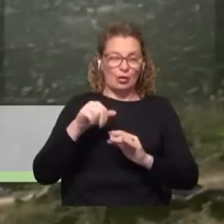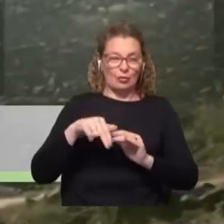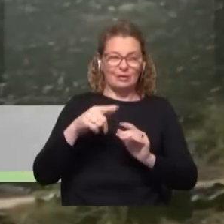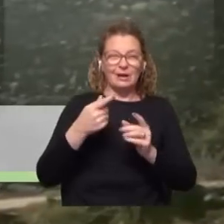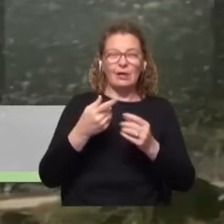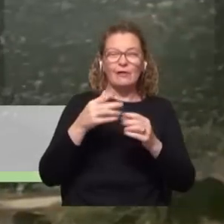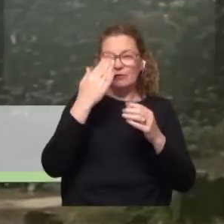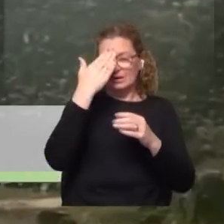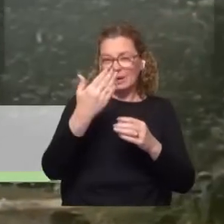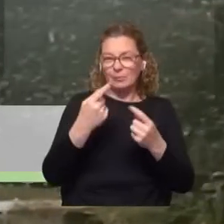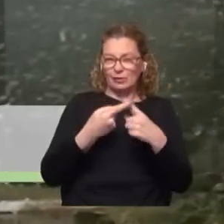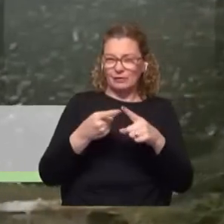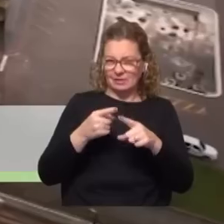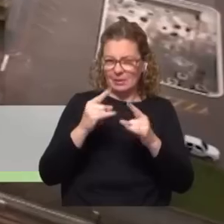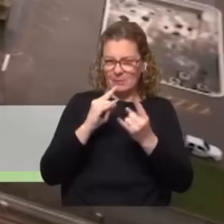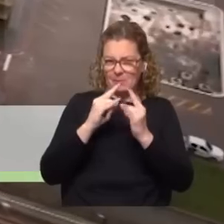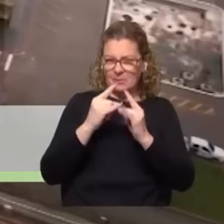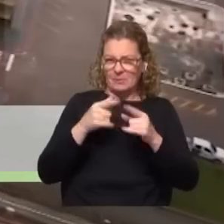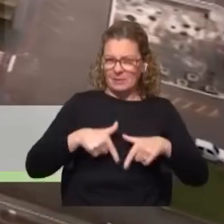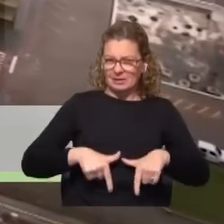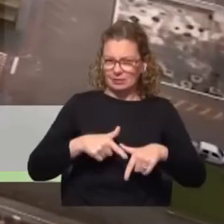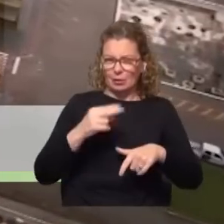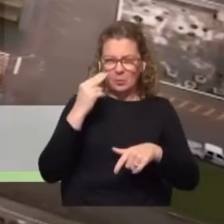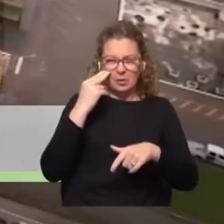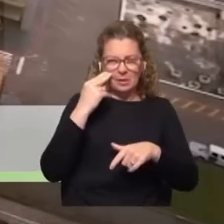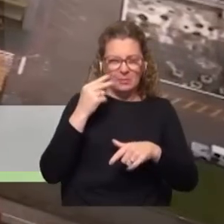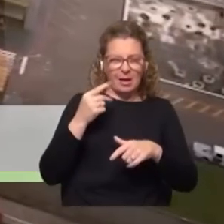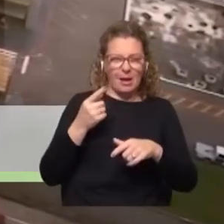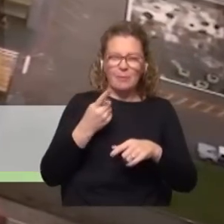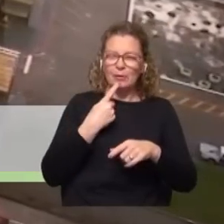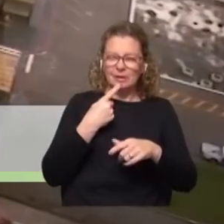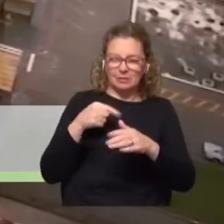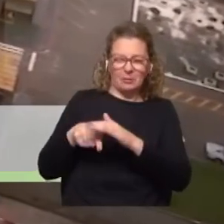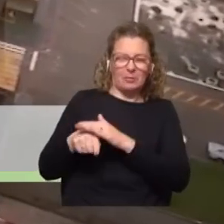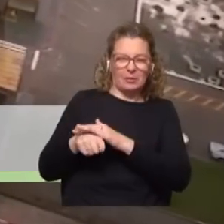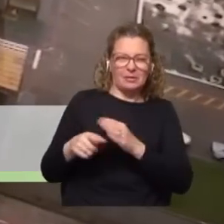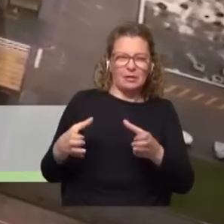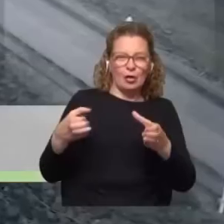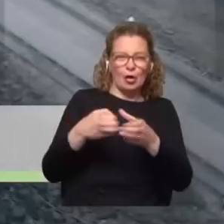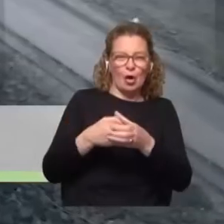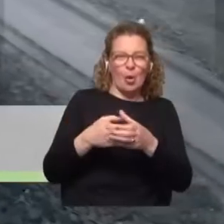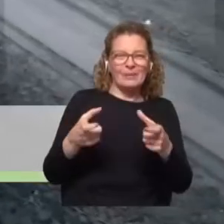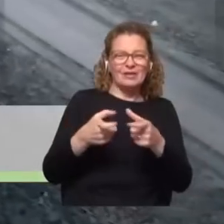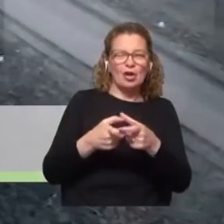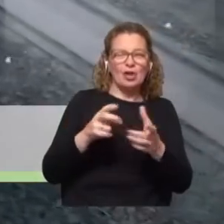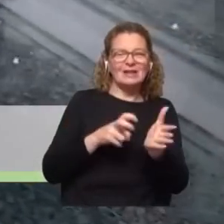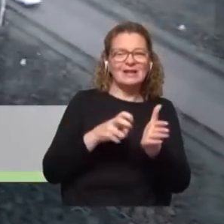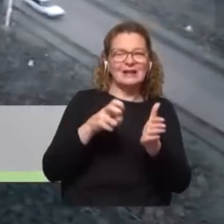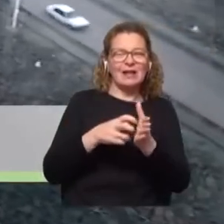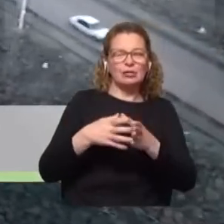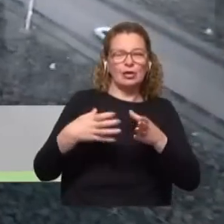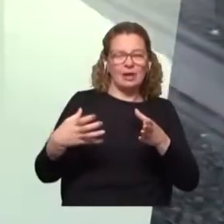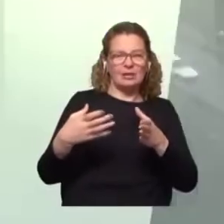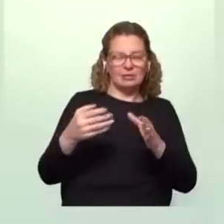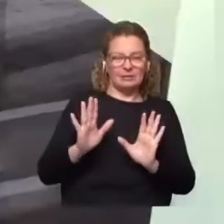de varios ministros al parlamento ante las denuncias por clientelismo político en la comisión técnica mixta de salto grande también hay críticas dentro